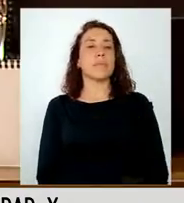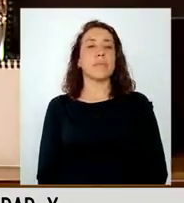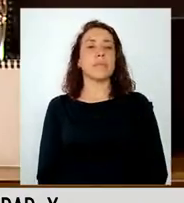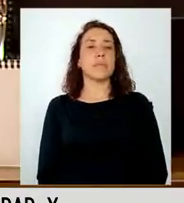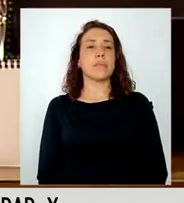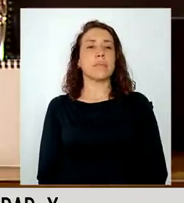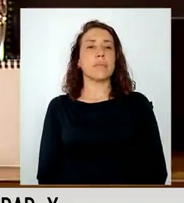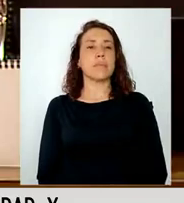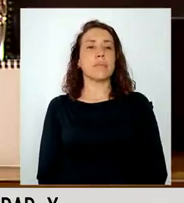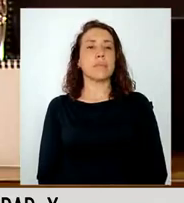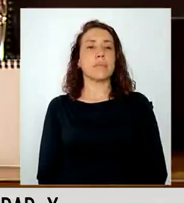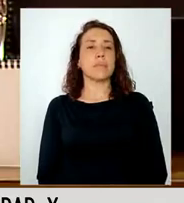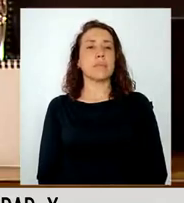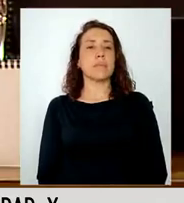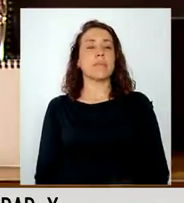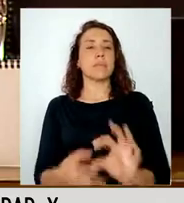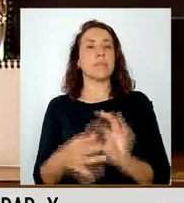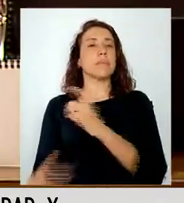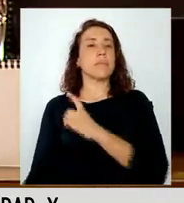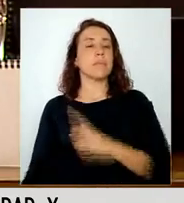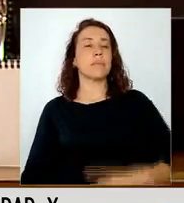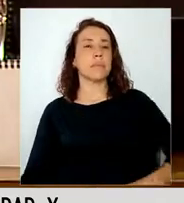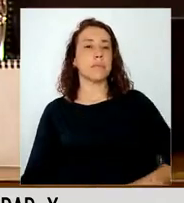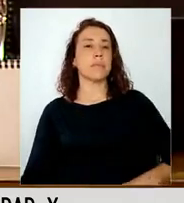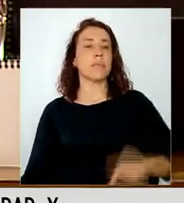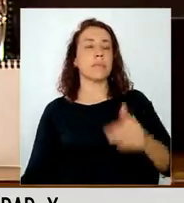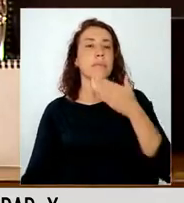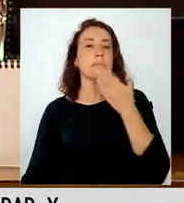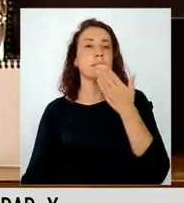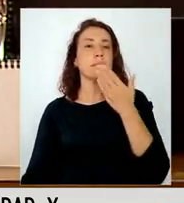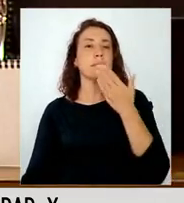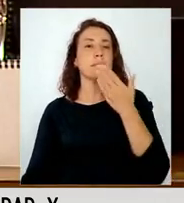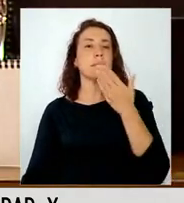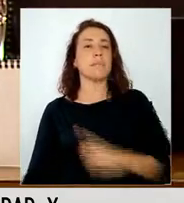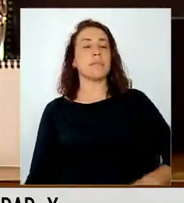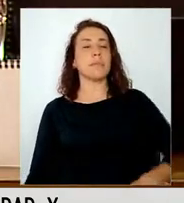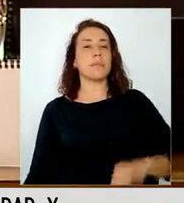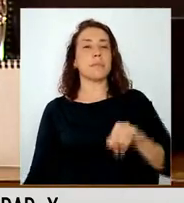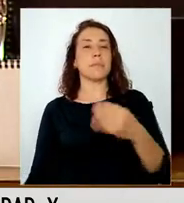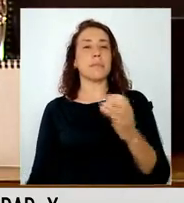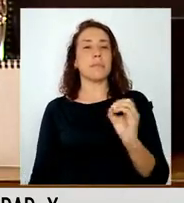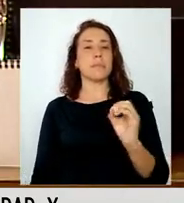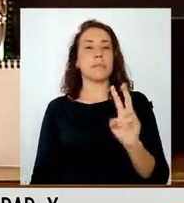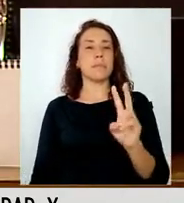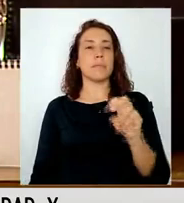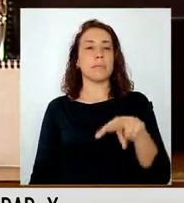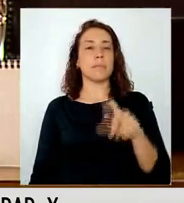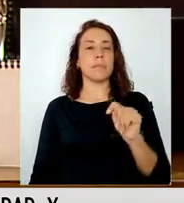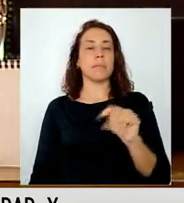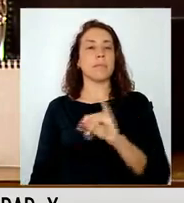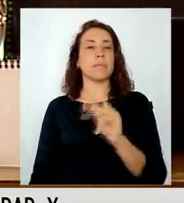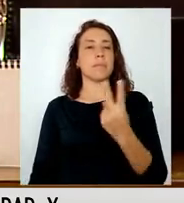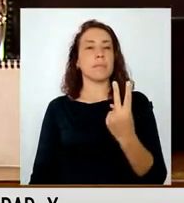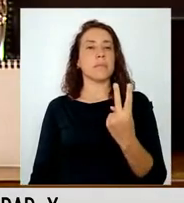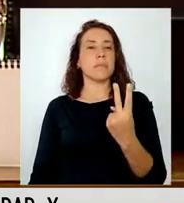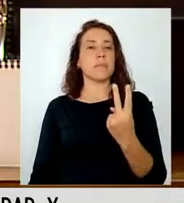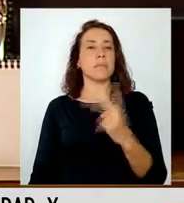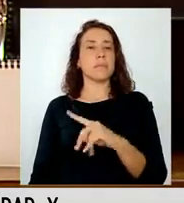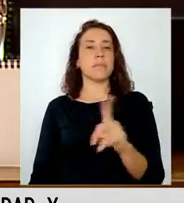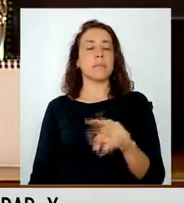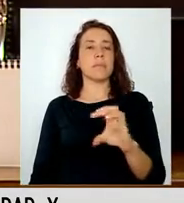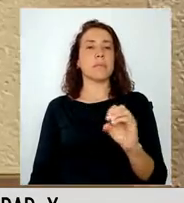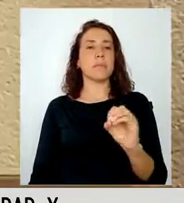Gracias diputado Borges a continuación Le ofrezco la palabra el diputado Andrés joanet se prepara el diputado Leonardo Soto